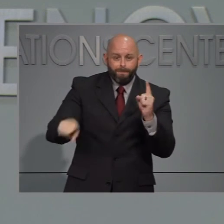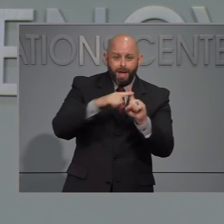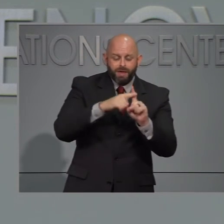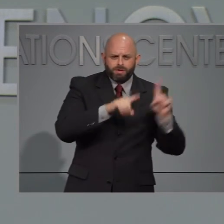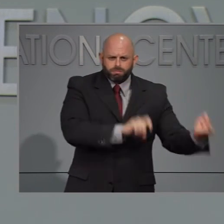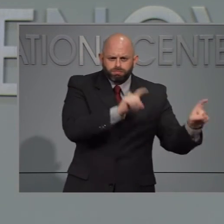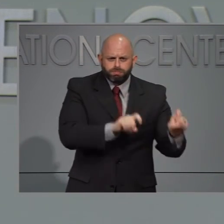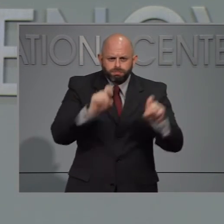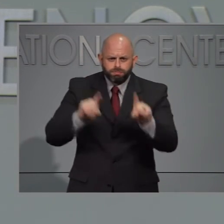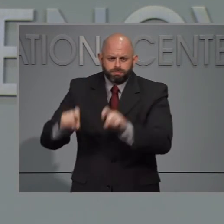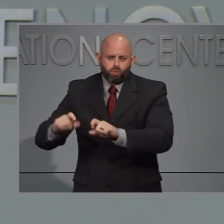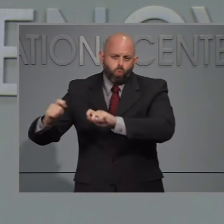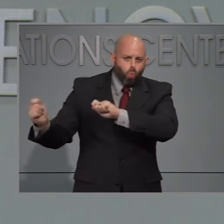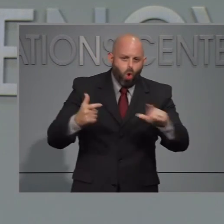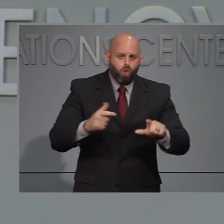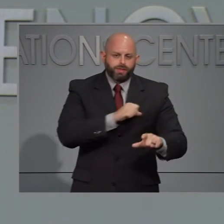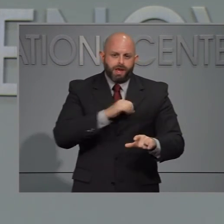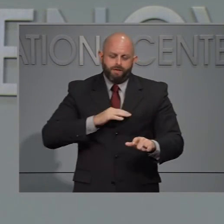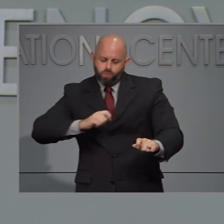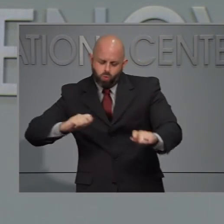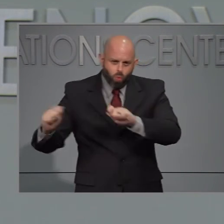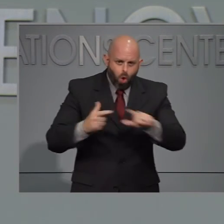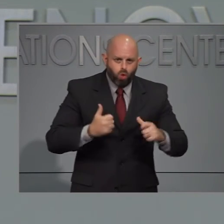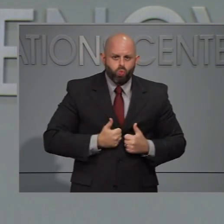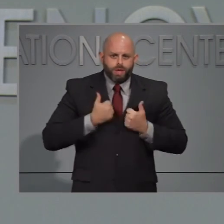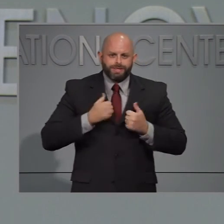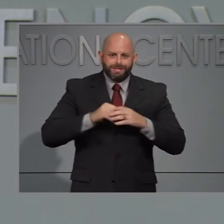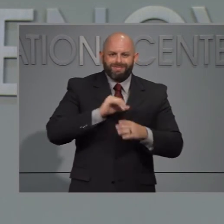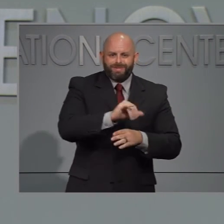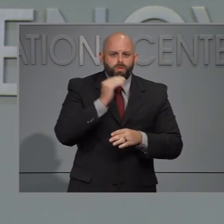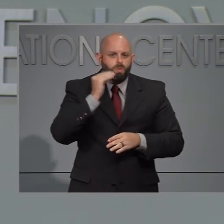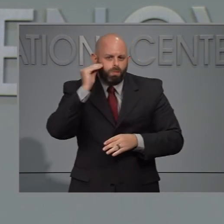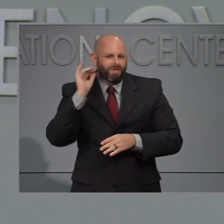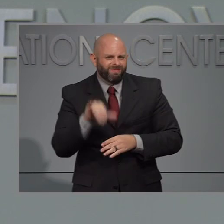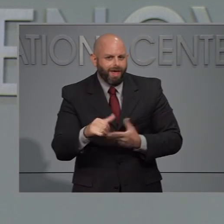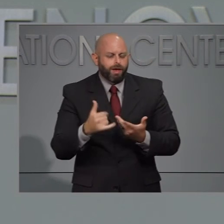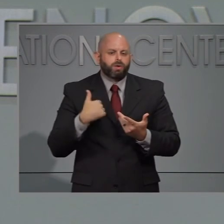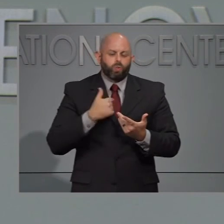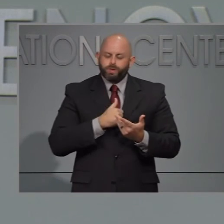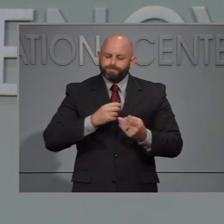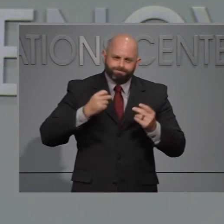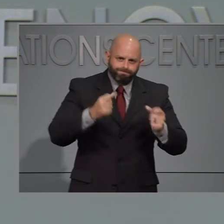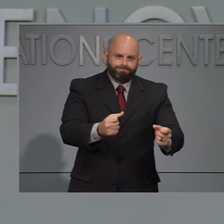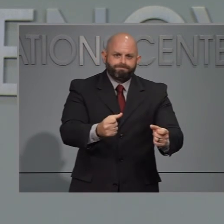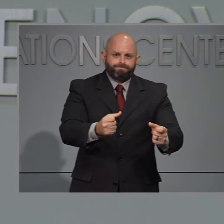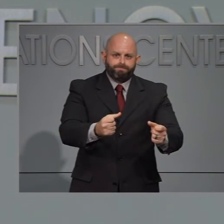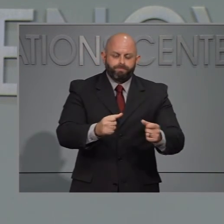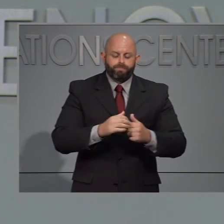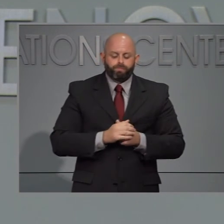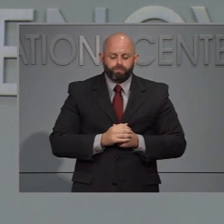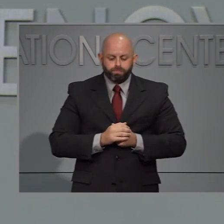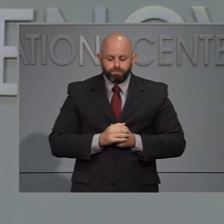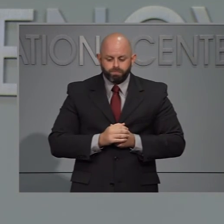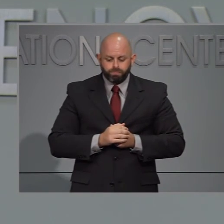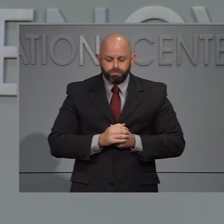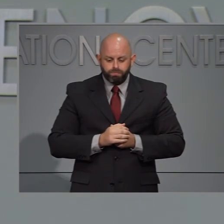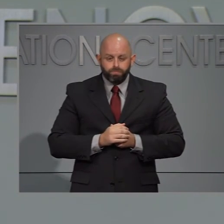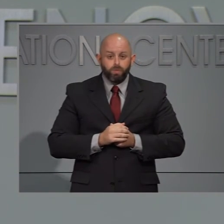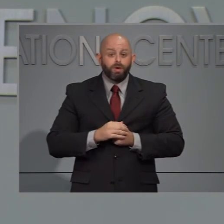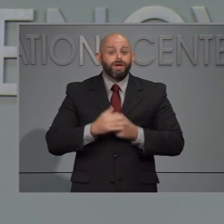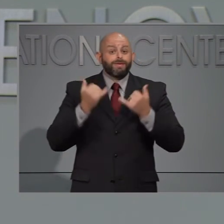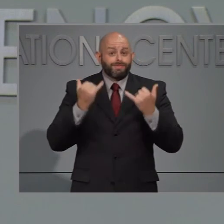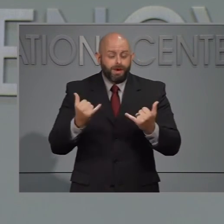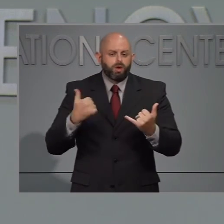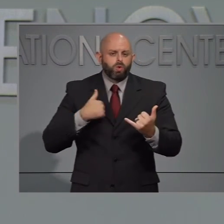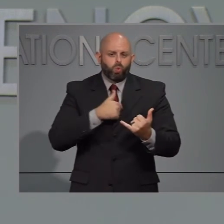los personal y los residentes en esos lugares. Fuimos otro paso más adelante de que queríamos hacer pruebas proactivas